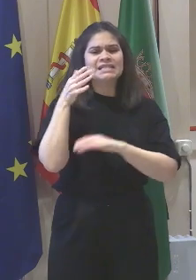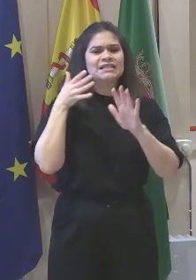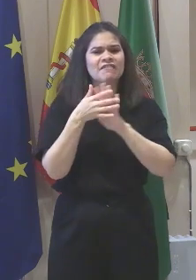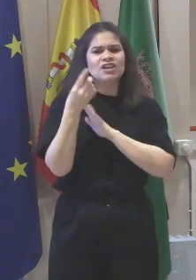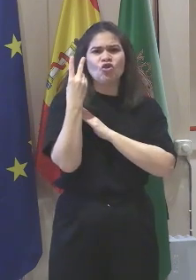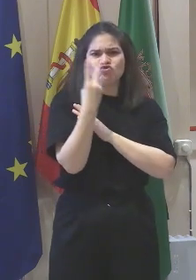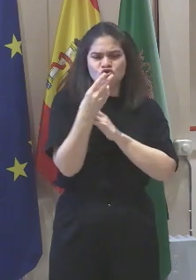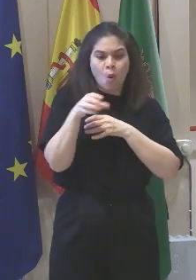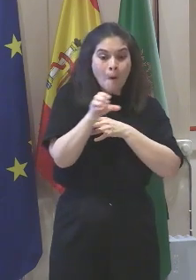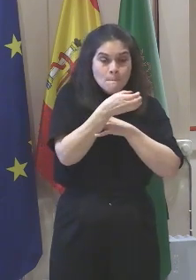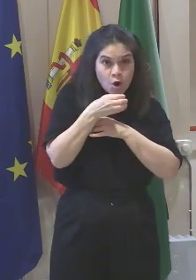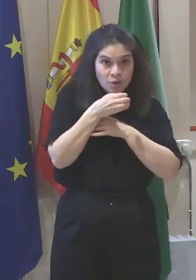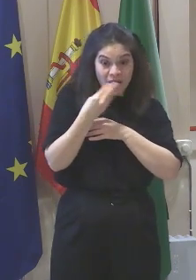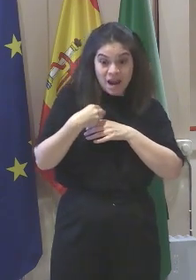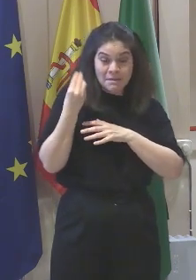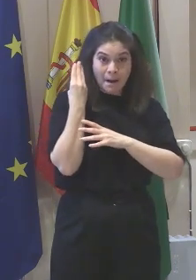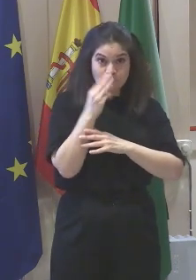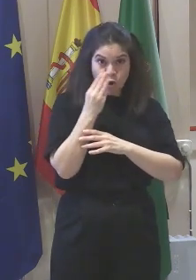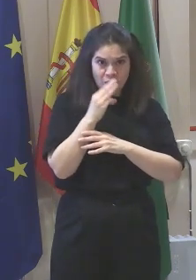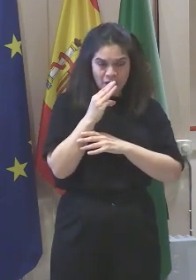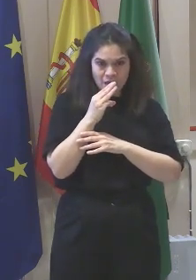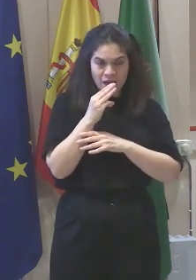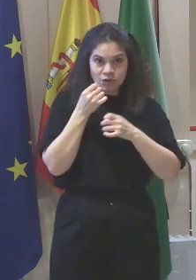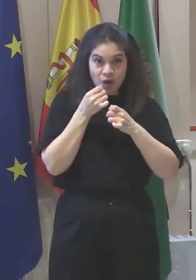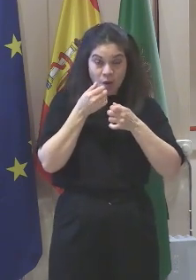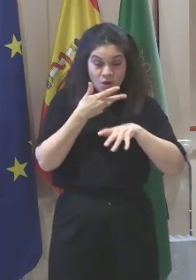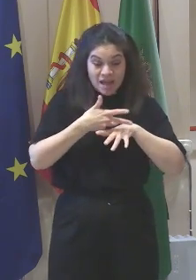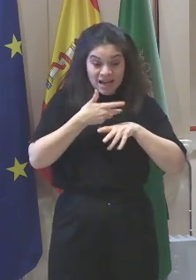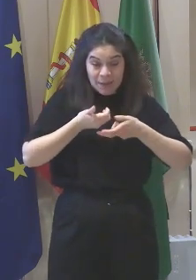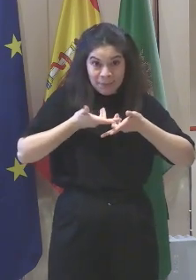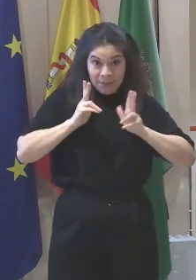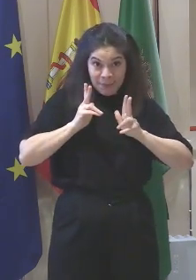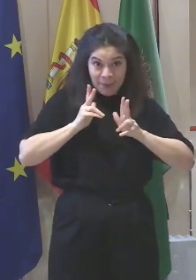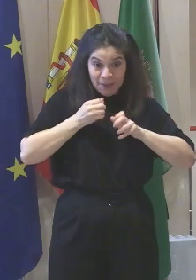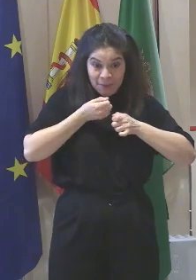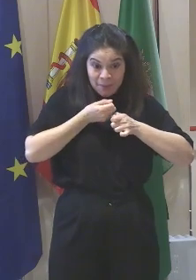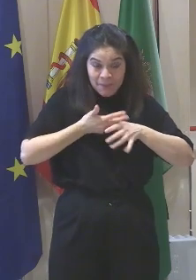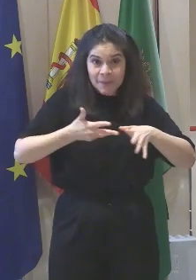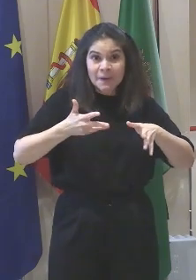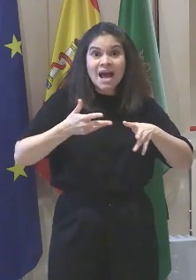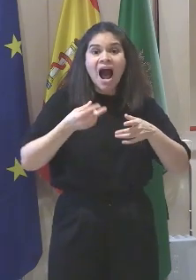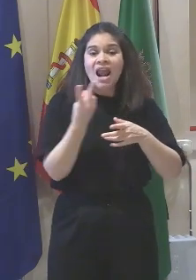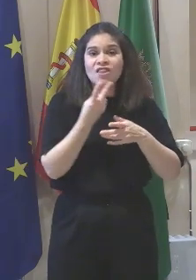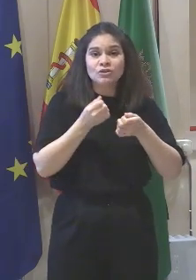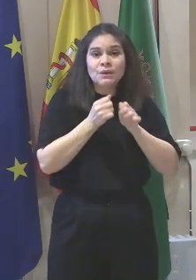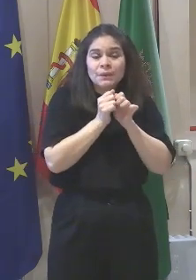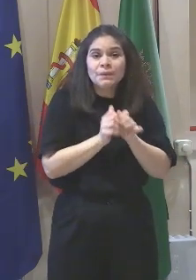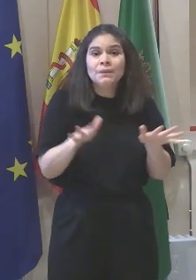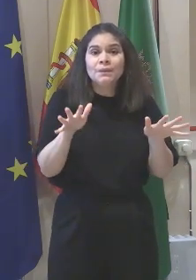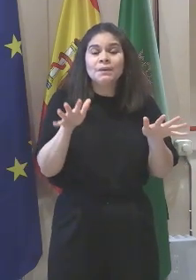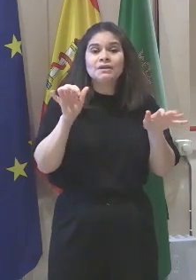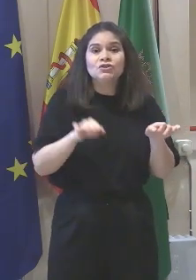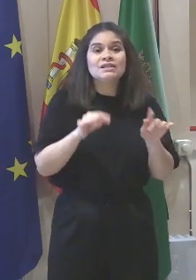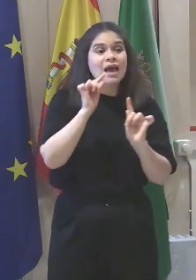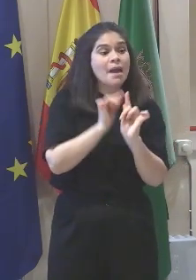que vienen de la misma proteína, la cual, cuando se libera a la sangre, se va a escindir en las dos. Por lo tanto, medir péptido C es lo mismo que